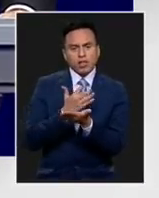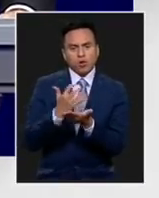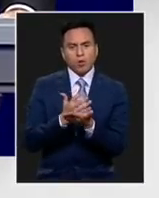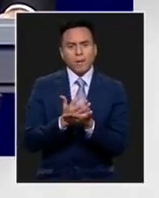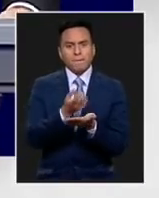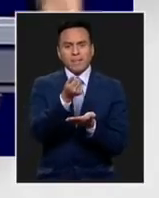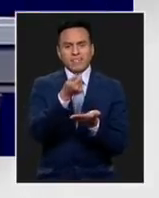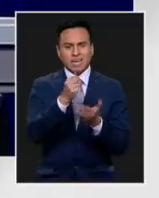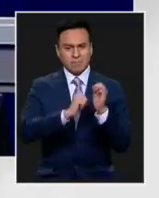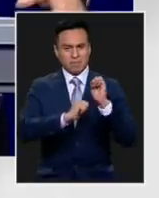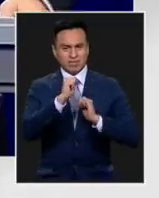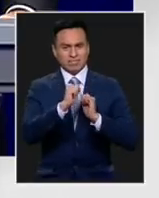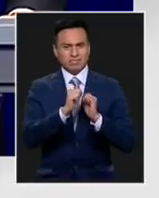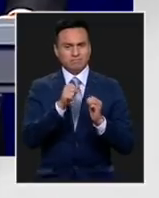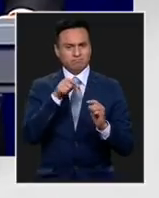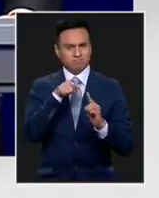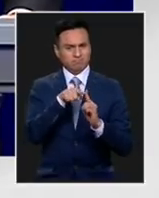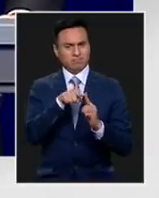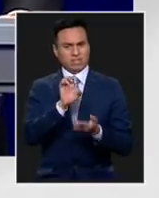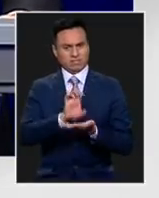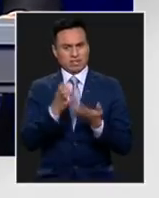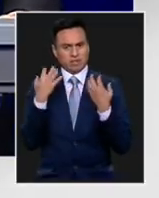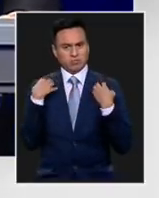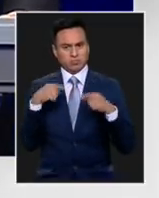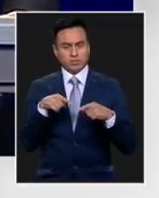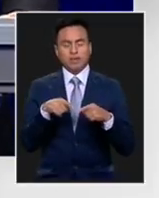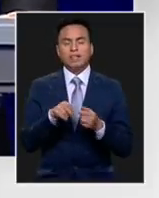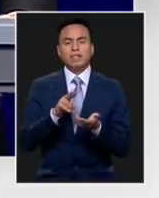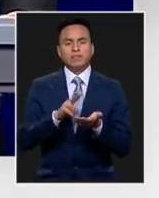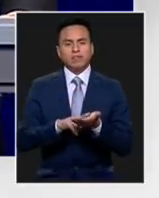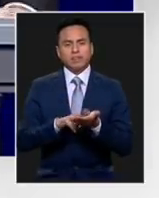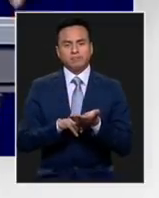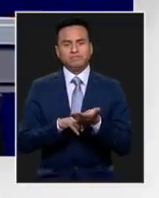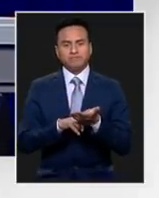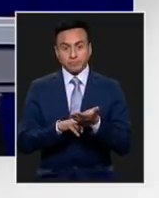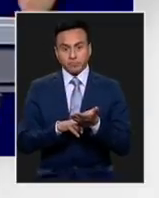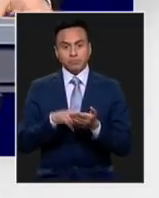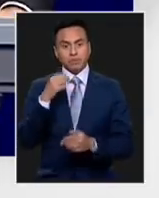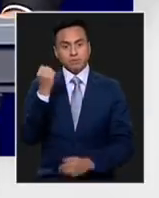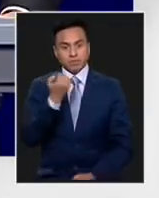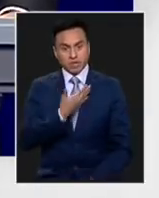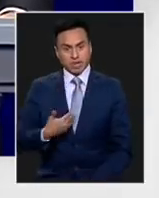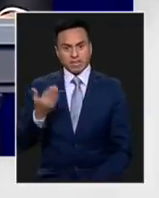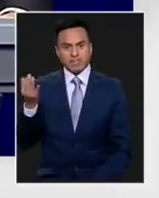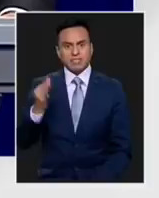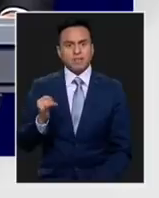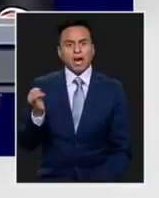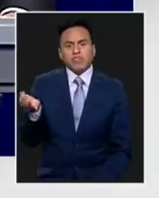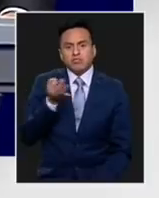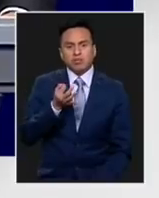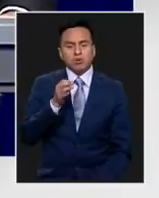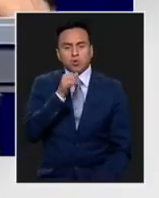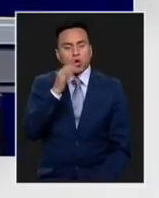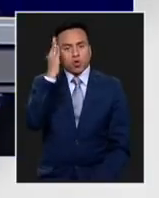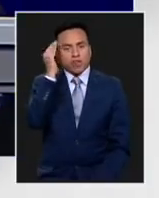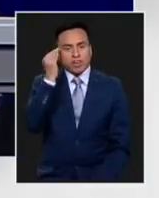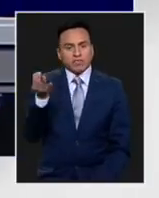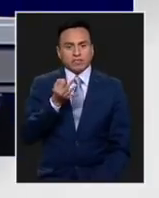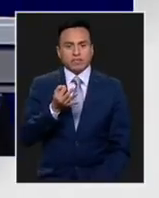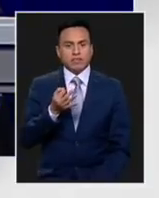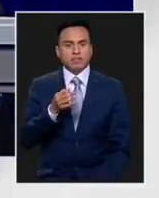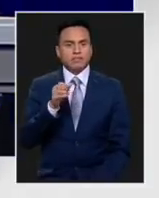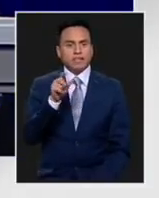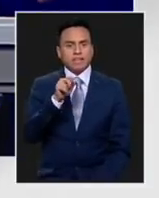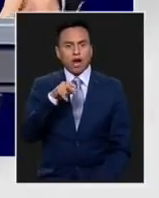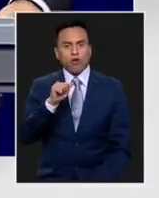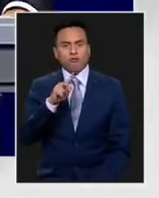por platas de empresas que son reguladas por el Estado. La verdad es que el presidente Piñera siempre ha dicho que no sabía, siempre Santiago